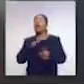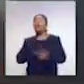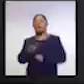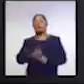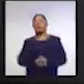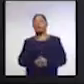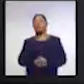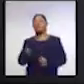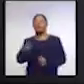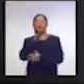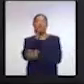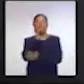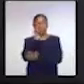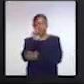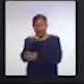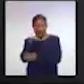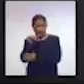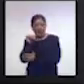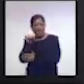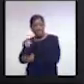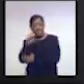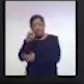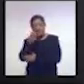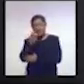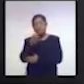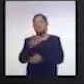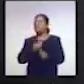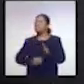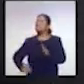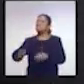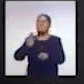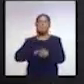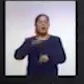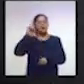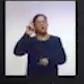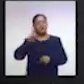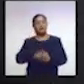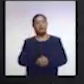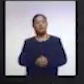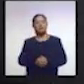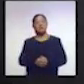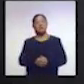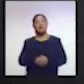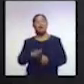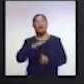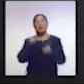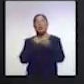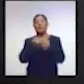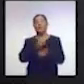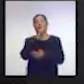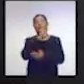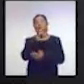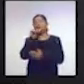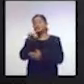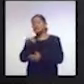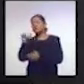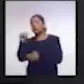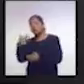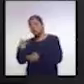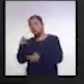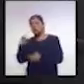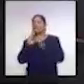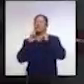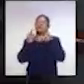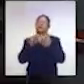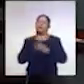través de la FENAM, este es el reto mayor, se viene la Comisión Nacional Hacendaria, viene una reunión